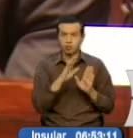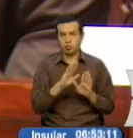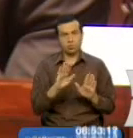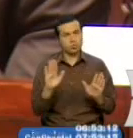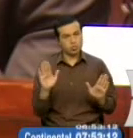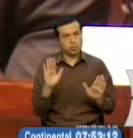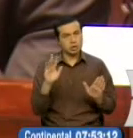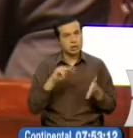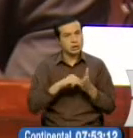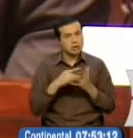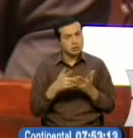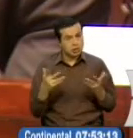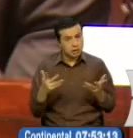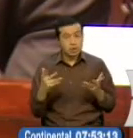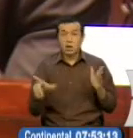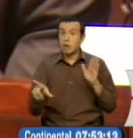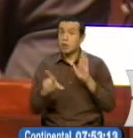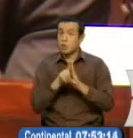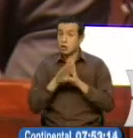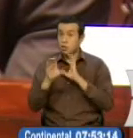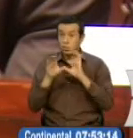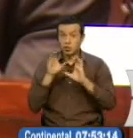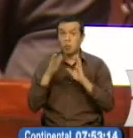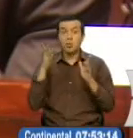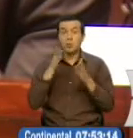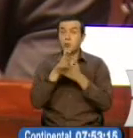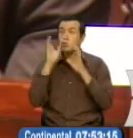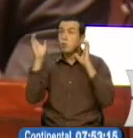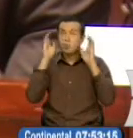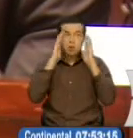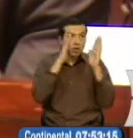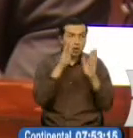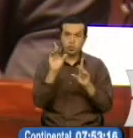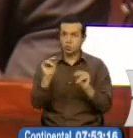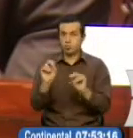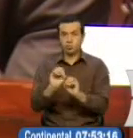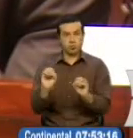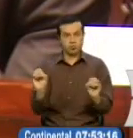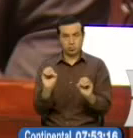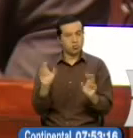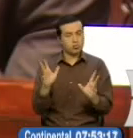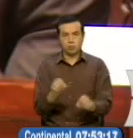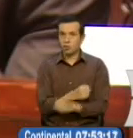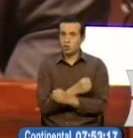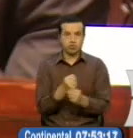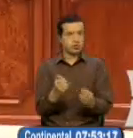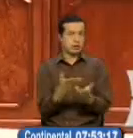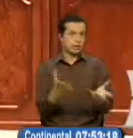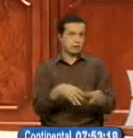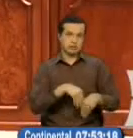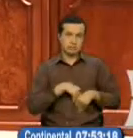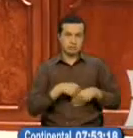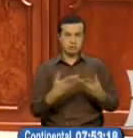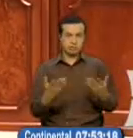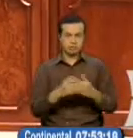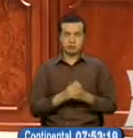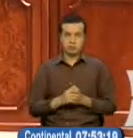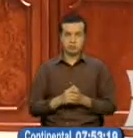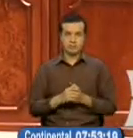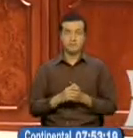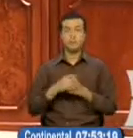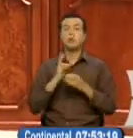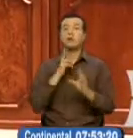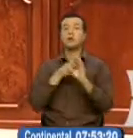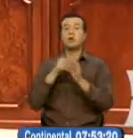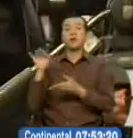En pocas palabras, una ley a la medida de los medios de comunicación. Tampoco podemos retroceder en eso. En el evento también participó